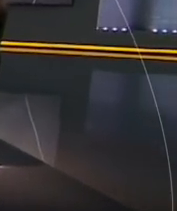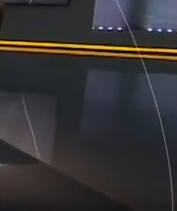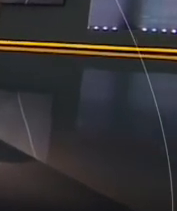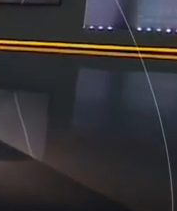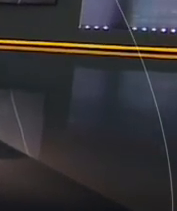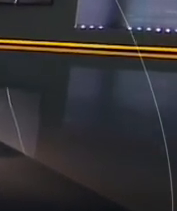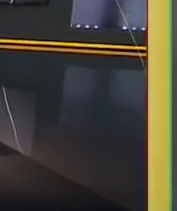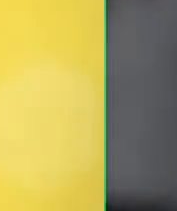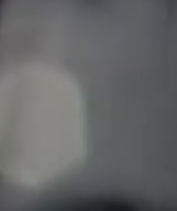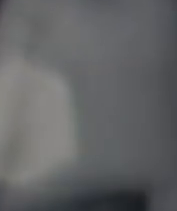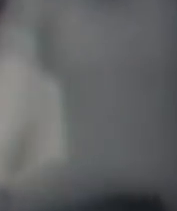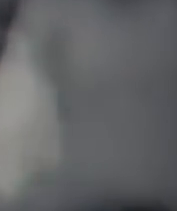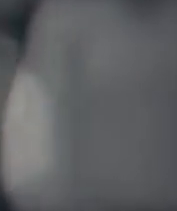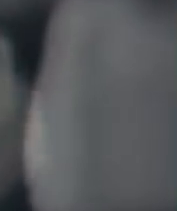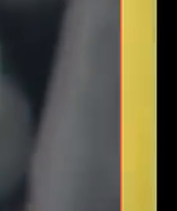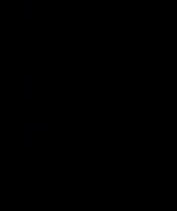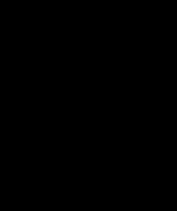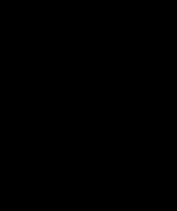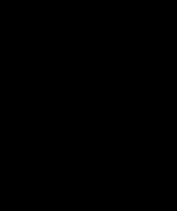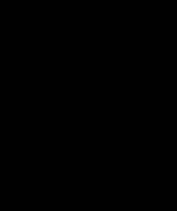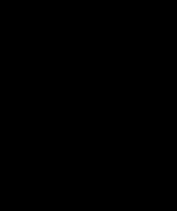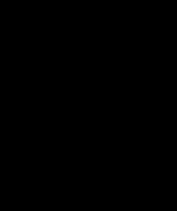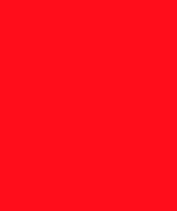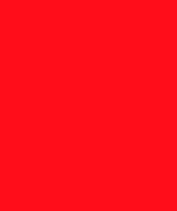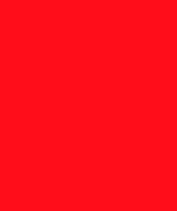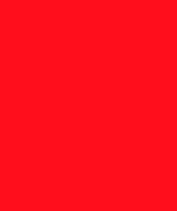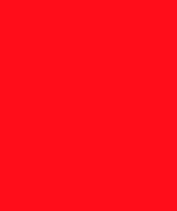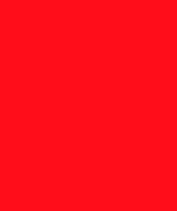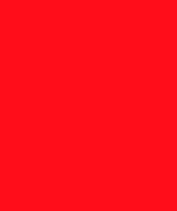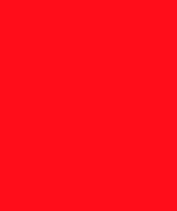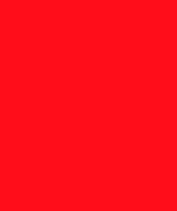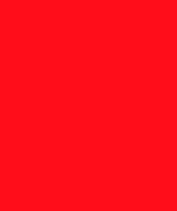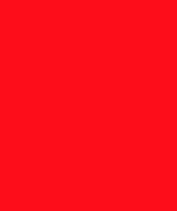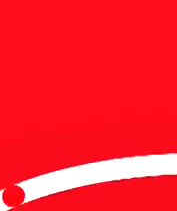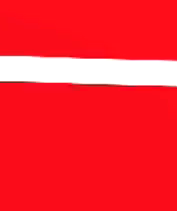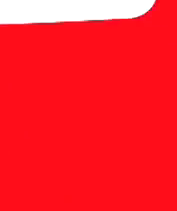Con el auspicio.